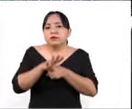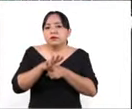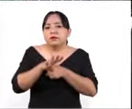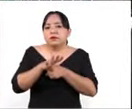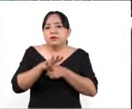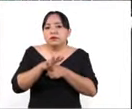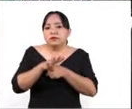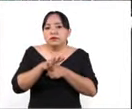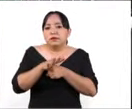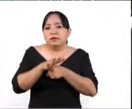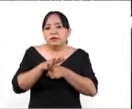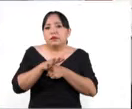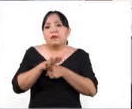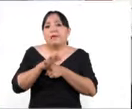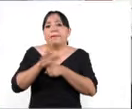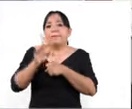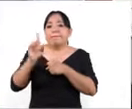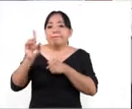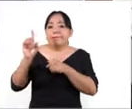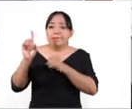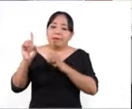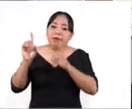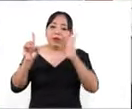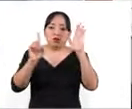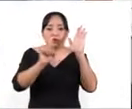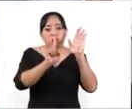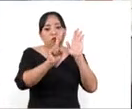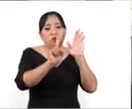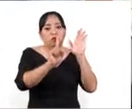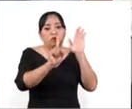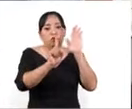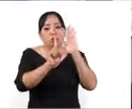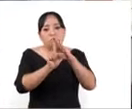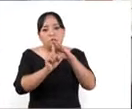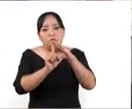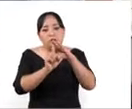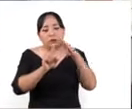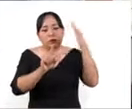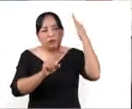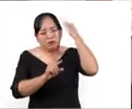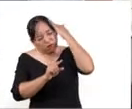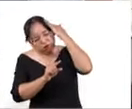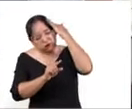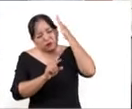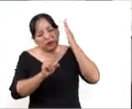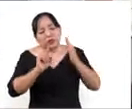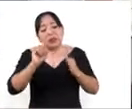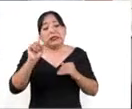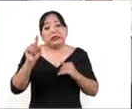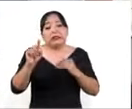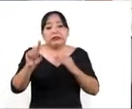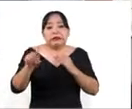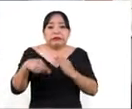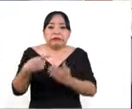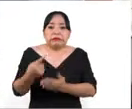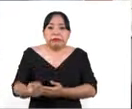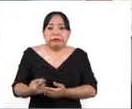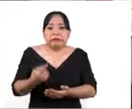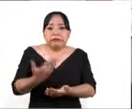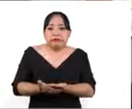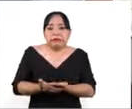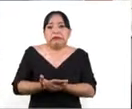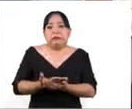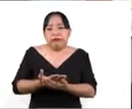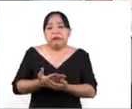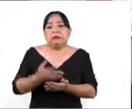una persona que estaba en una barda, se cae un pedazo de barda, se golpea la cabeza, baja el director de uno de los sectores de Magdalena Contreras, al rato les